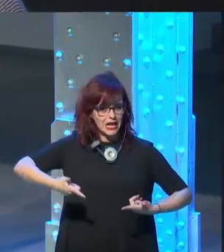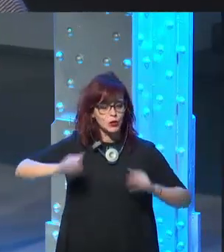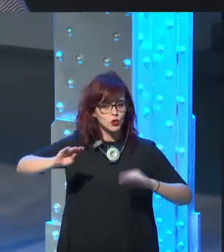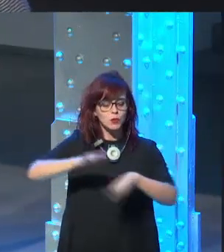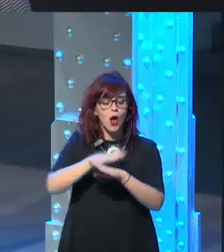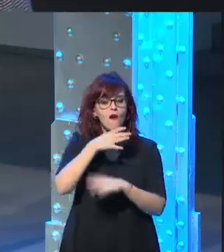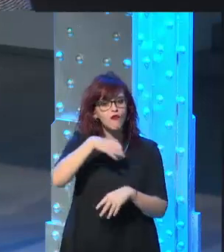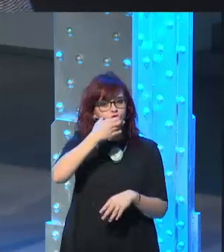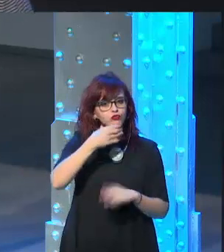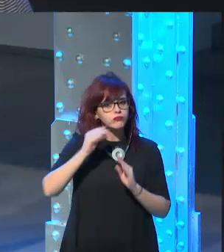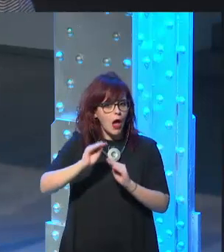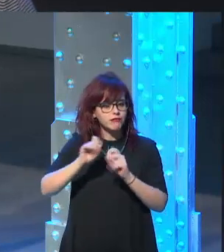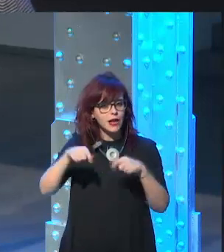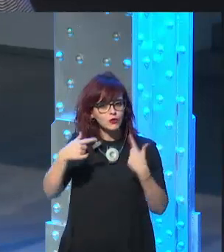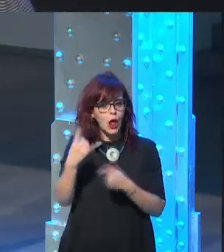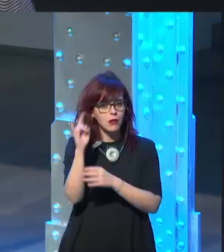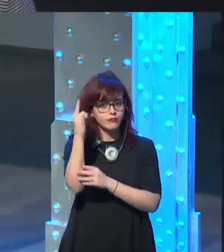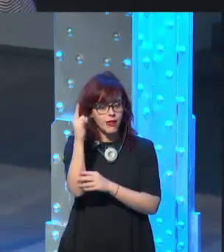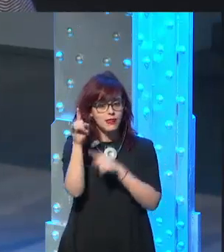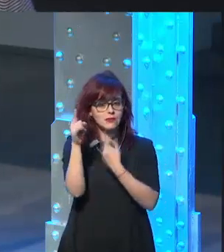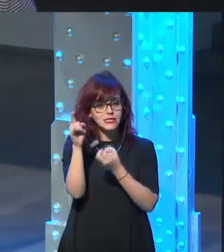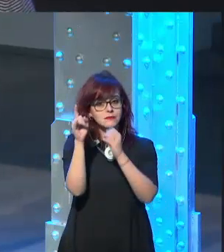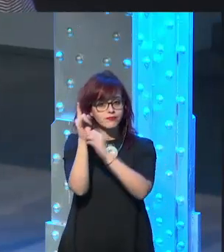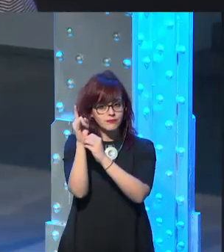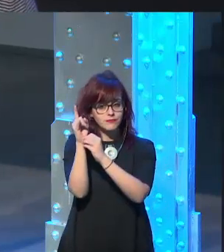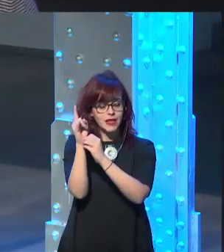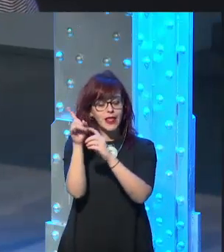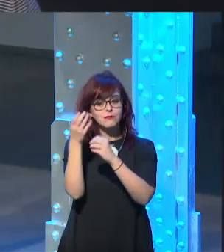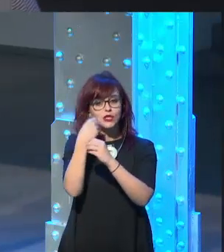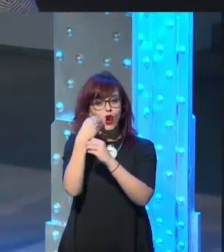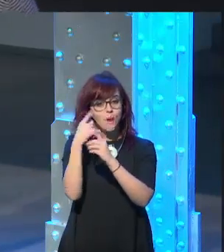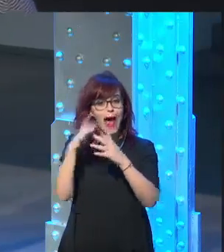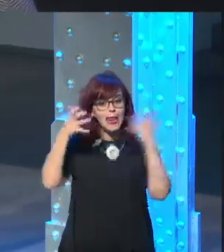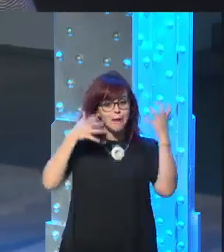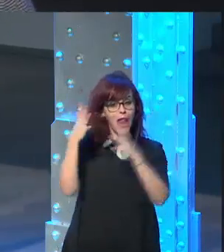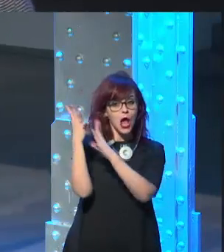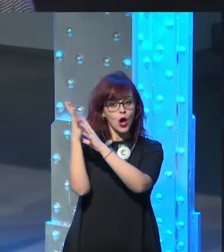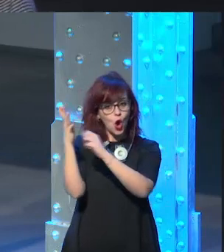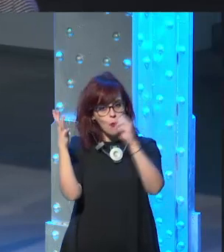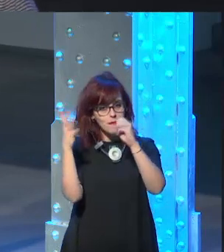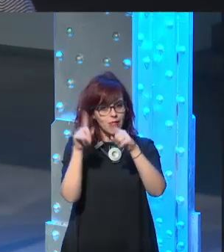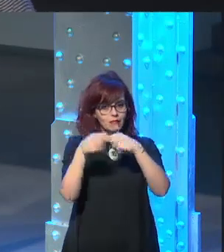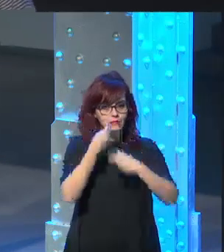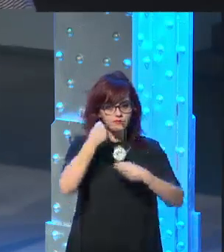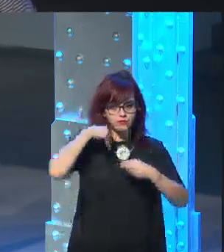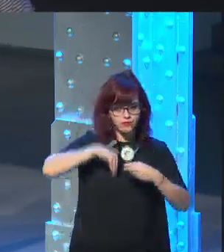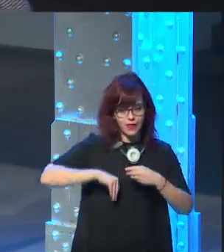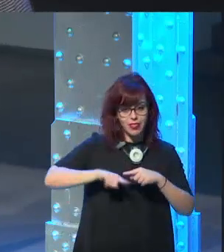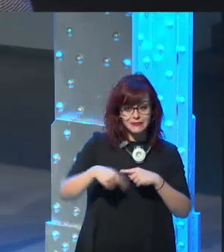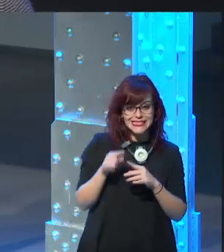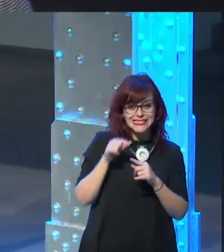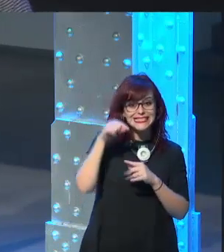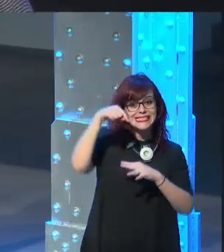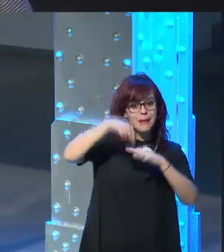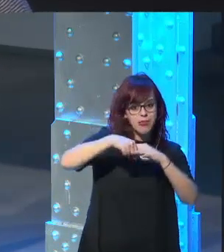de fruto carnoso que lo comen los animales y ayudan a la planta a dispersar sus semillas, ¿no? Entonces, una interacción de mutualismo en el que